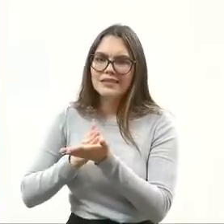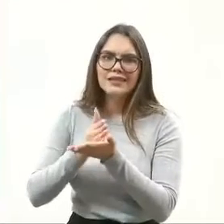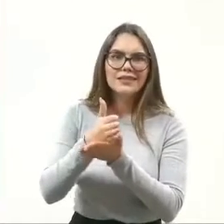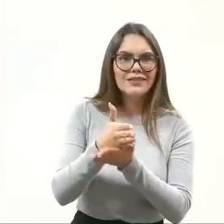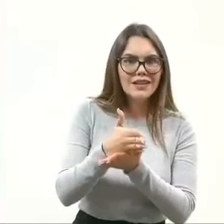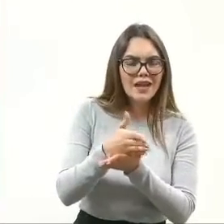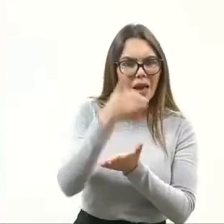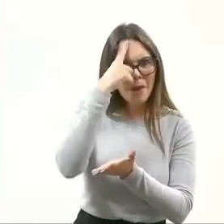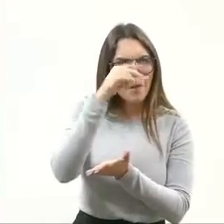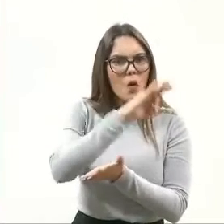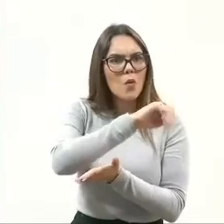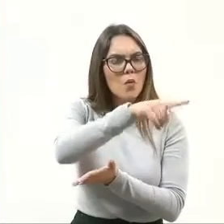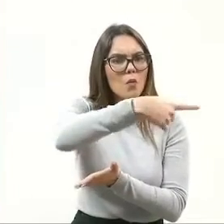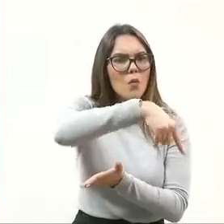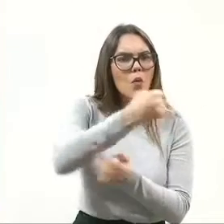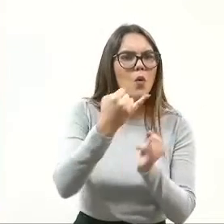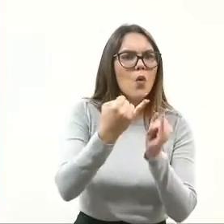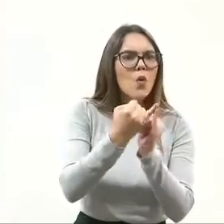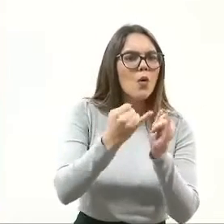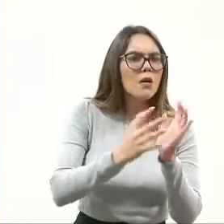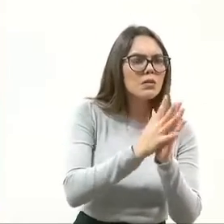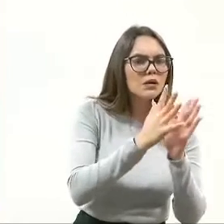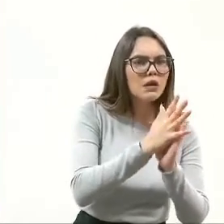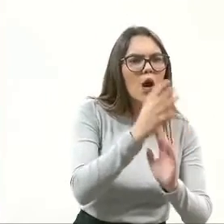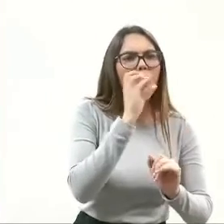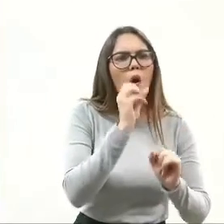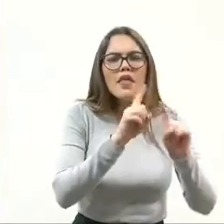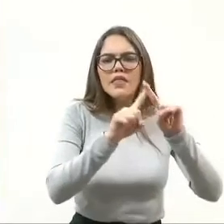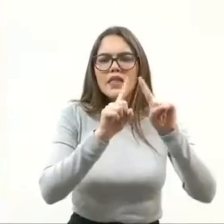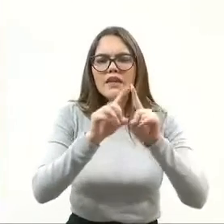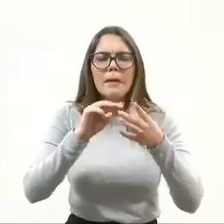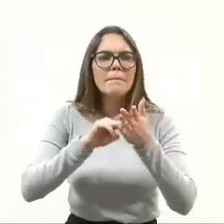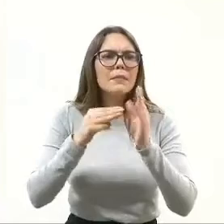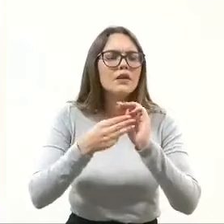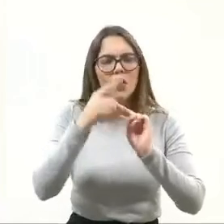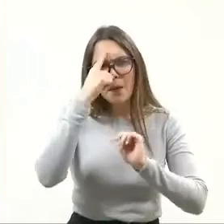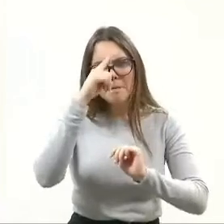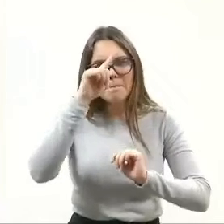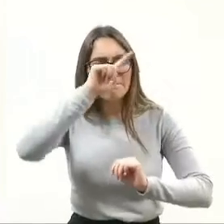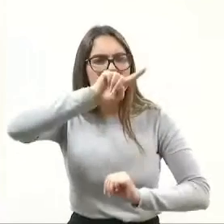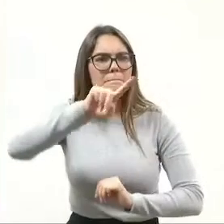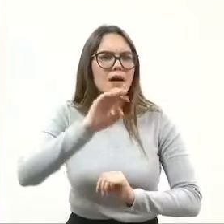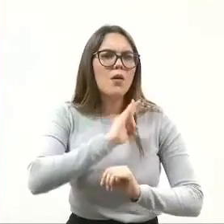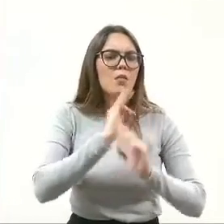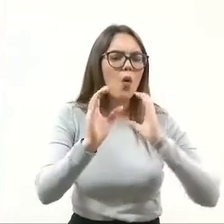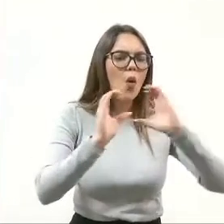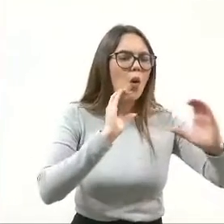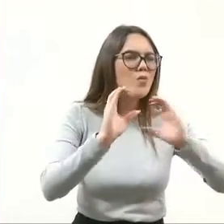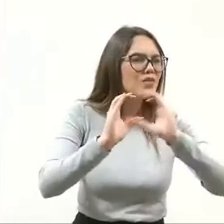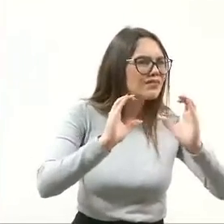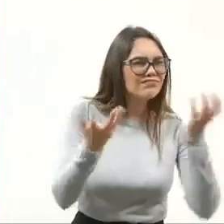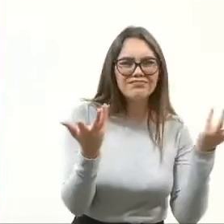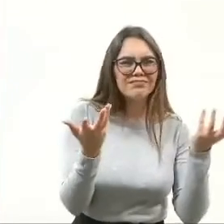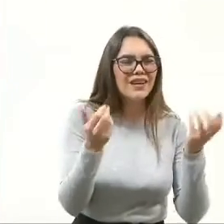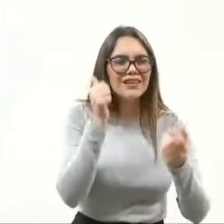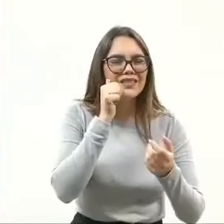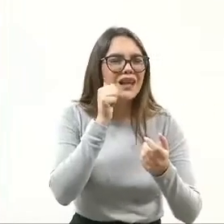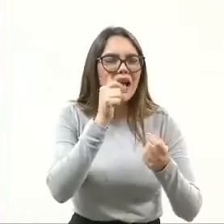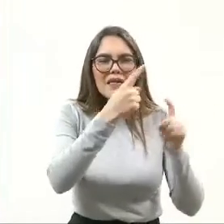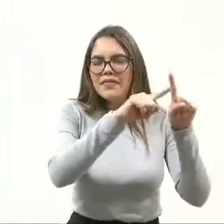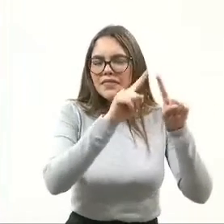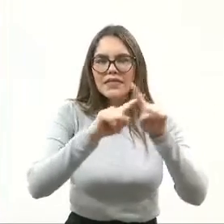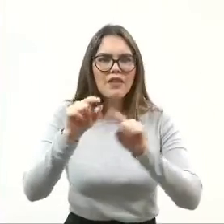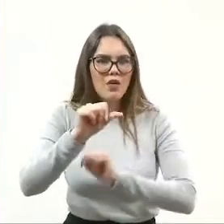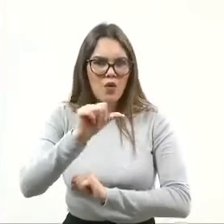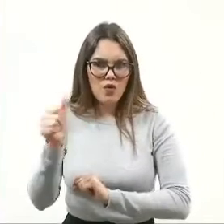y métodos de comunicación diferentes a los habituales entre otros aspectos la